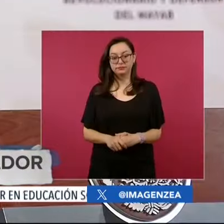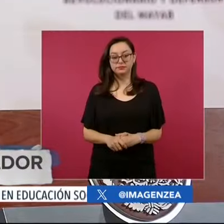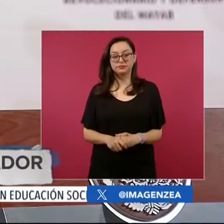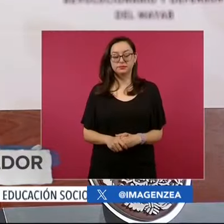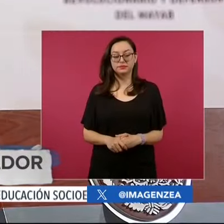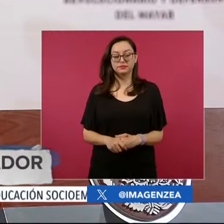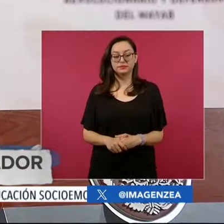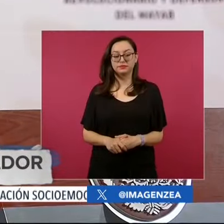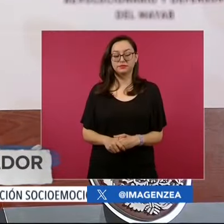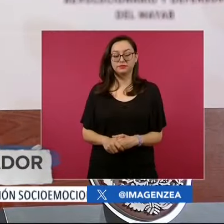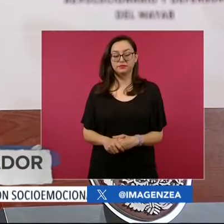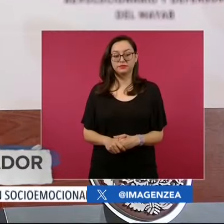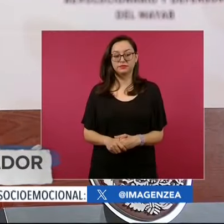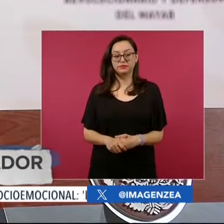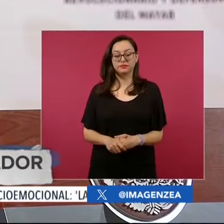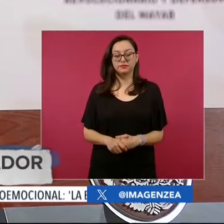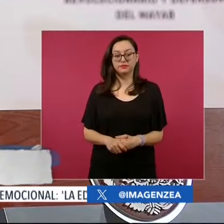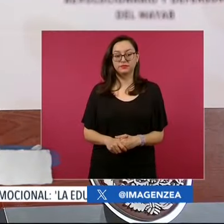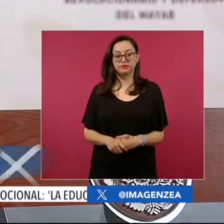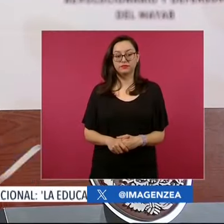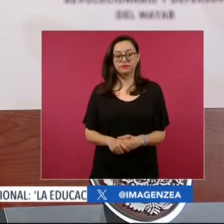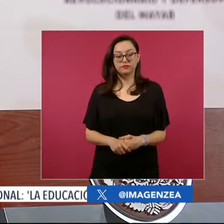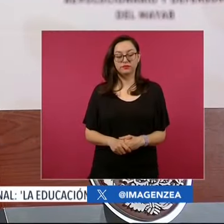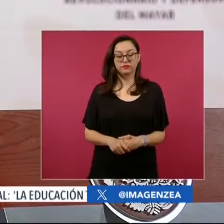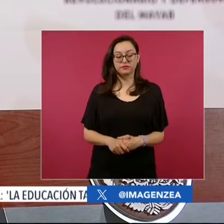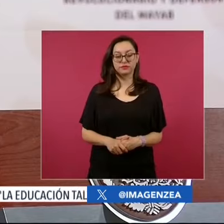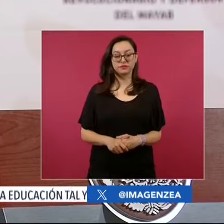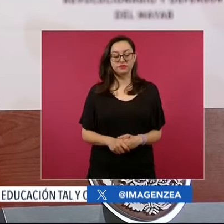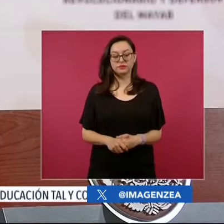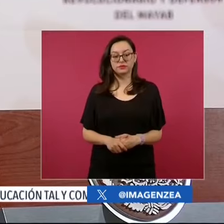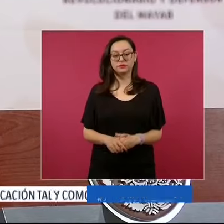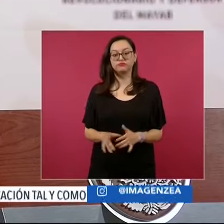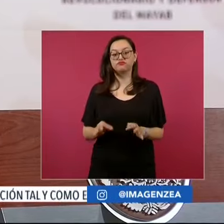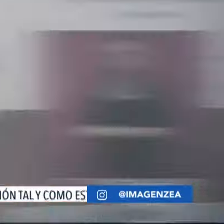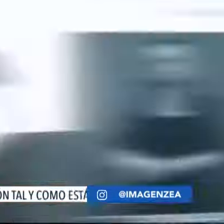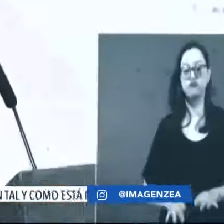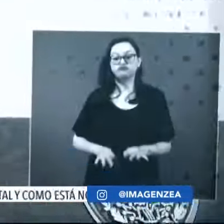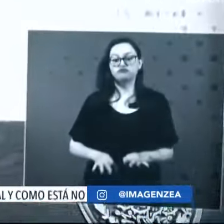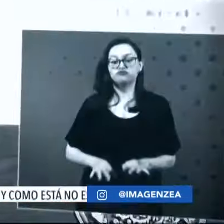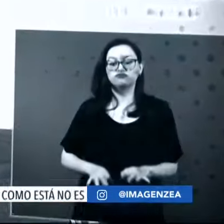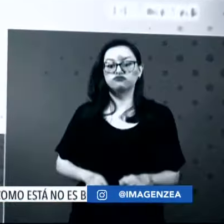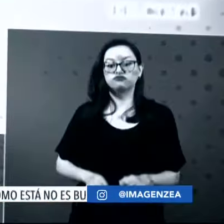importante la autocrítica.